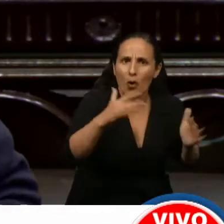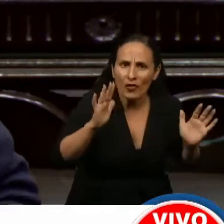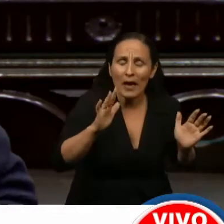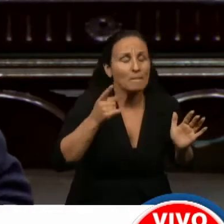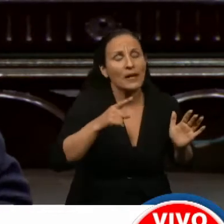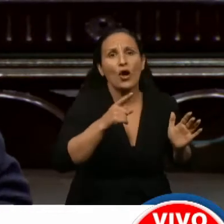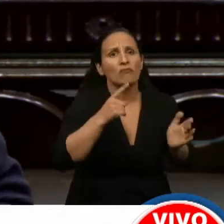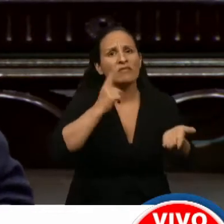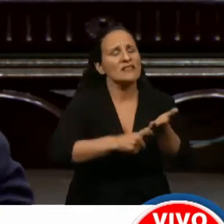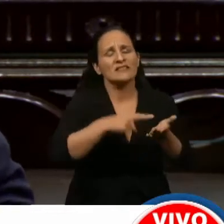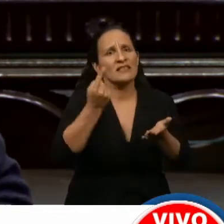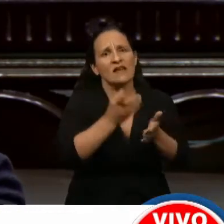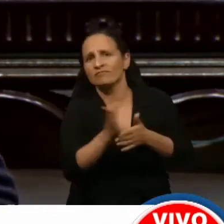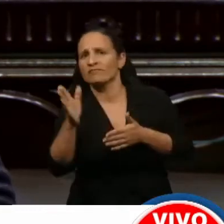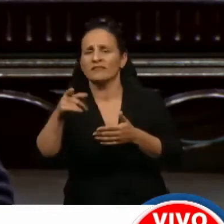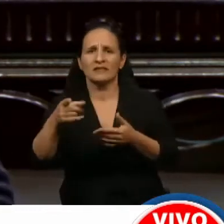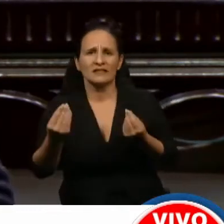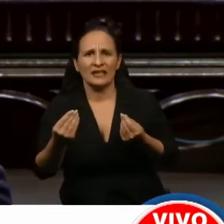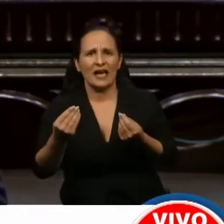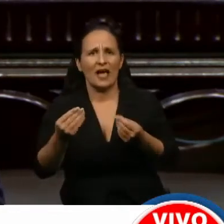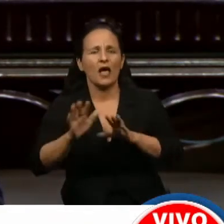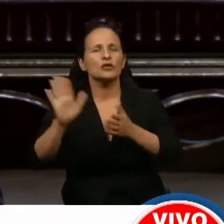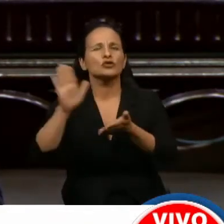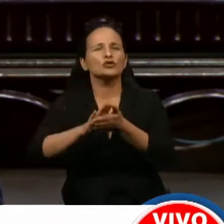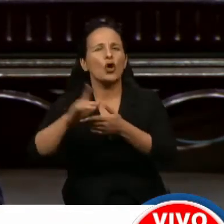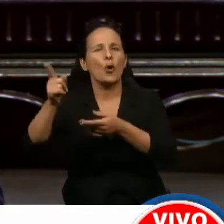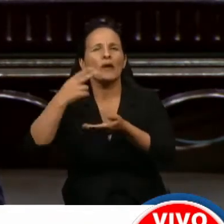deciden otro camino, es la eliminación de las retenciones.